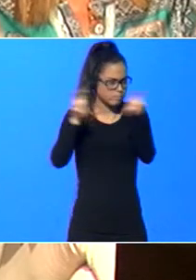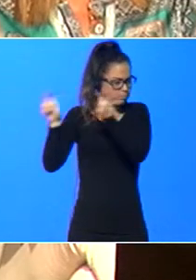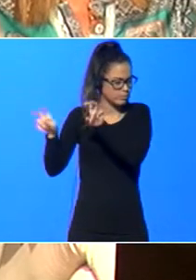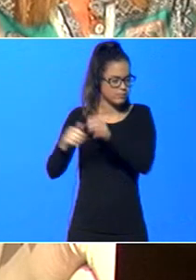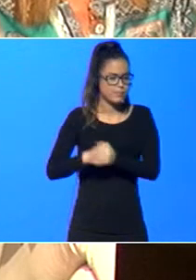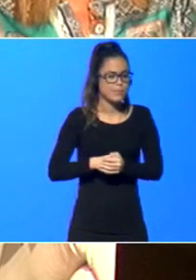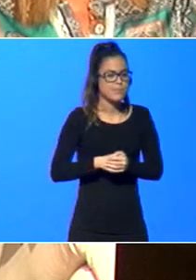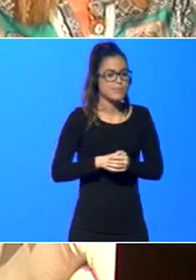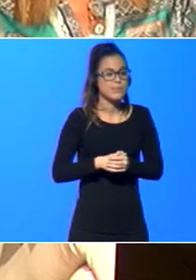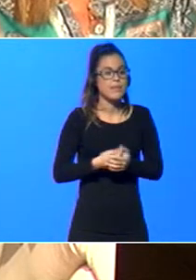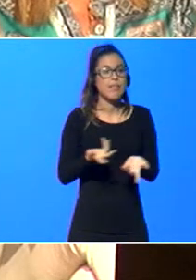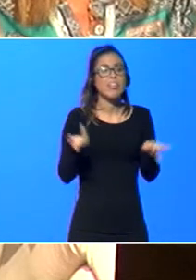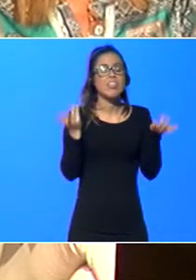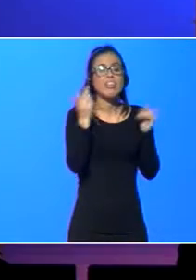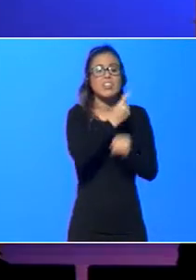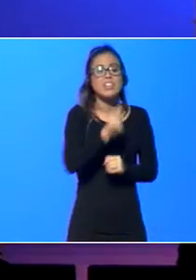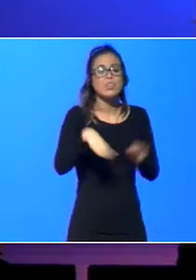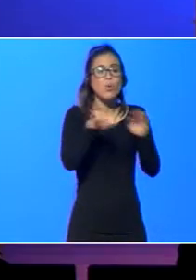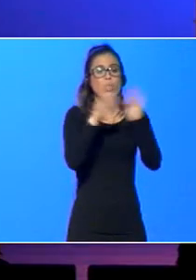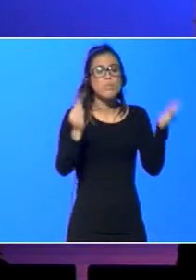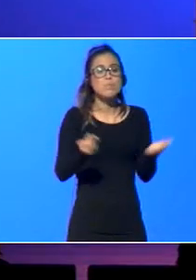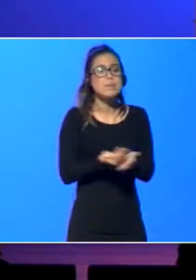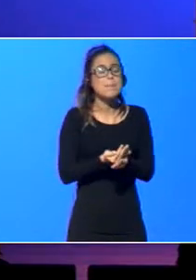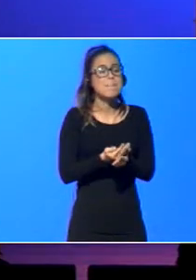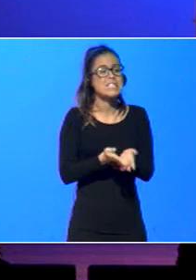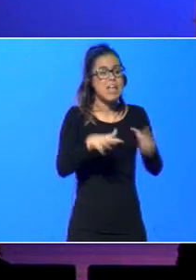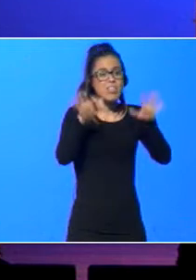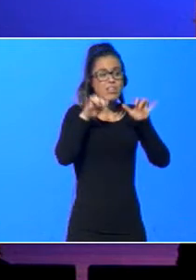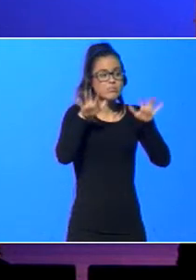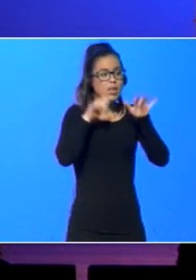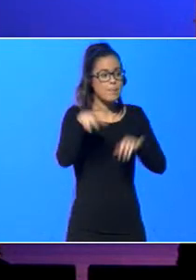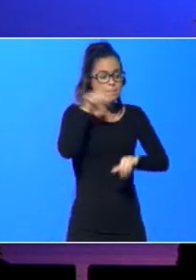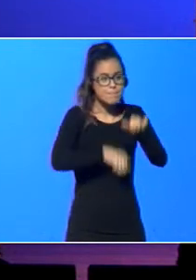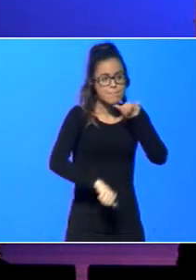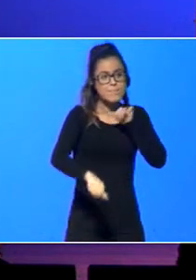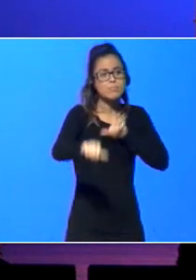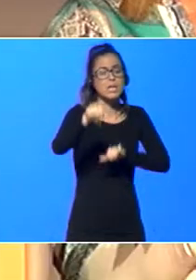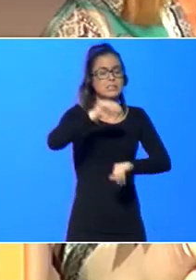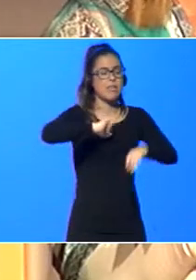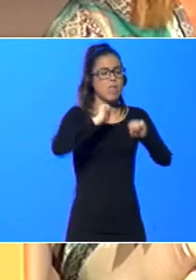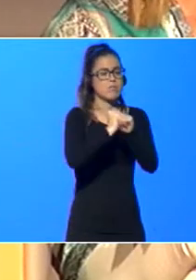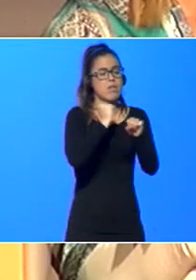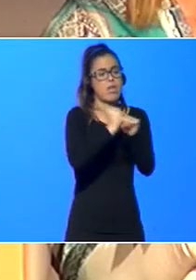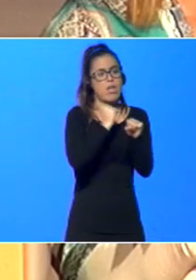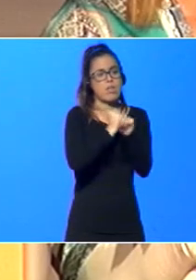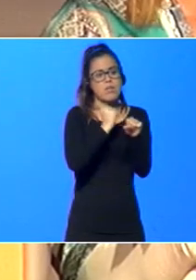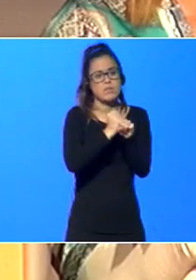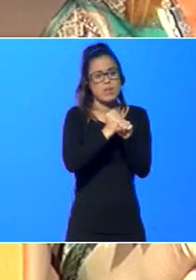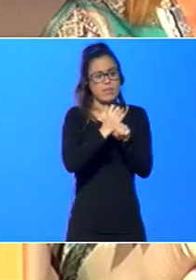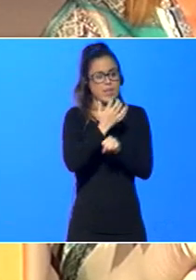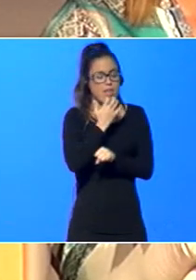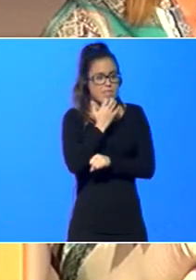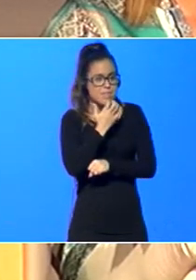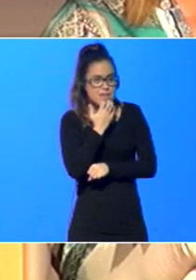Diseño universal de aprendizaje, nik uste dut, emetik aurrera, lan izugarria izango dugula, honen adibideak